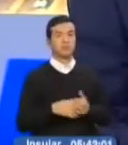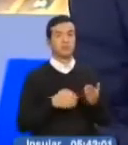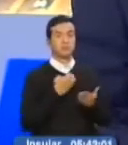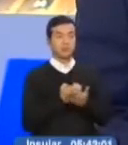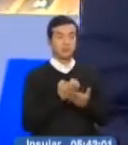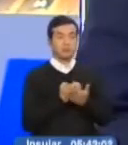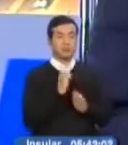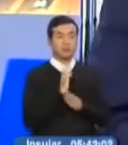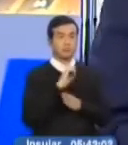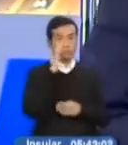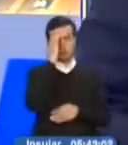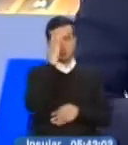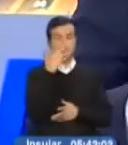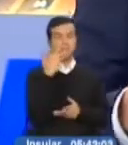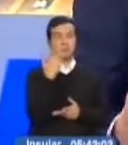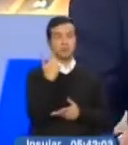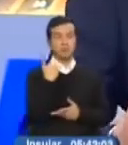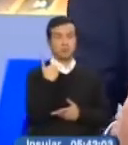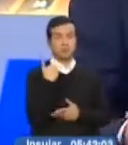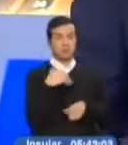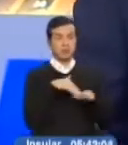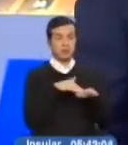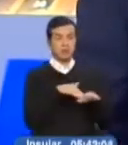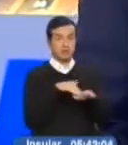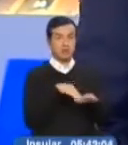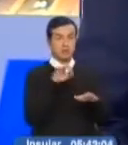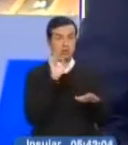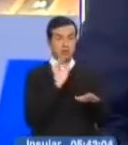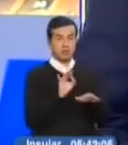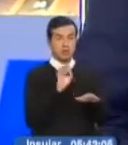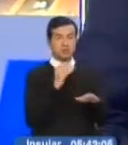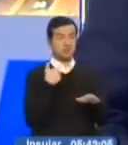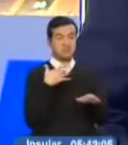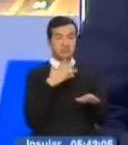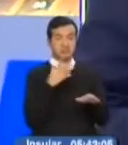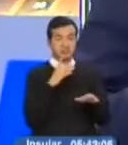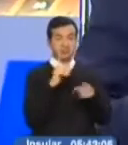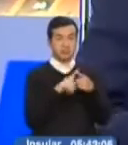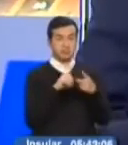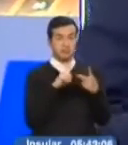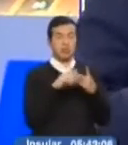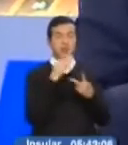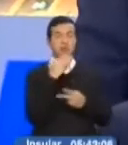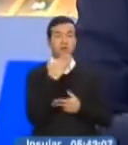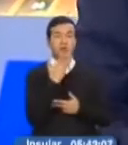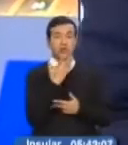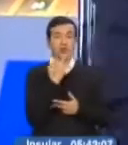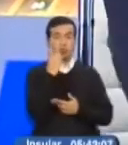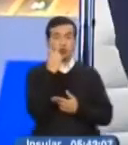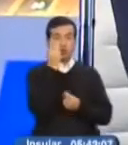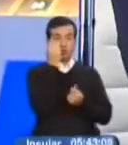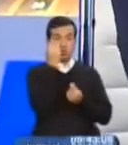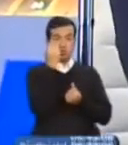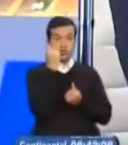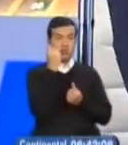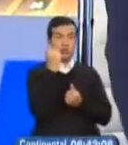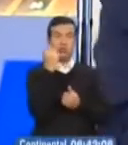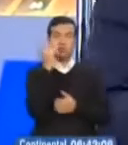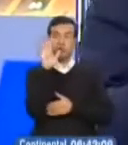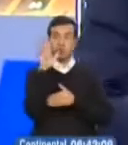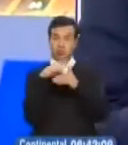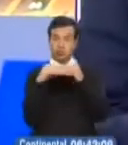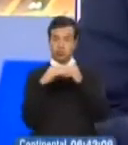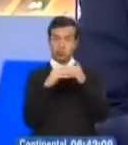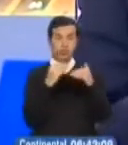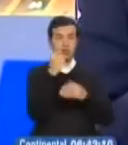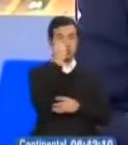economía del país, ya que no tendría el respaldo necesario y estaríamos coexistiendo entre dos monedas, el dólar por un lado